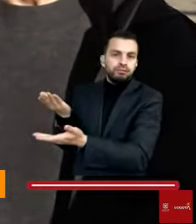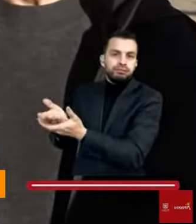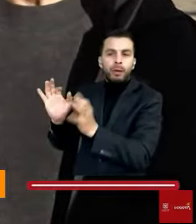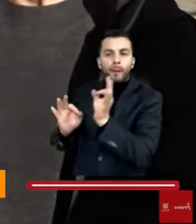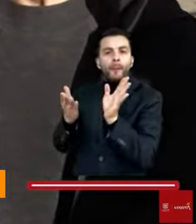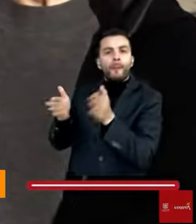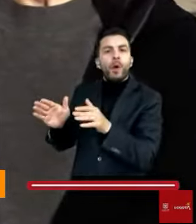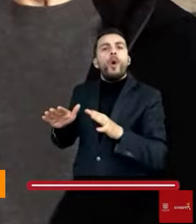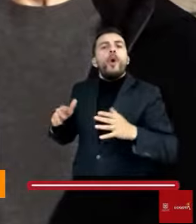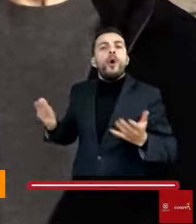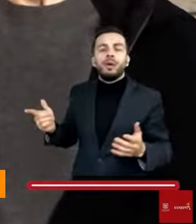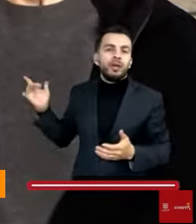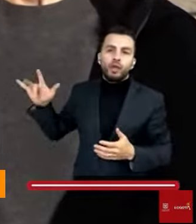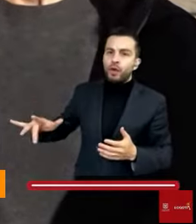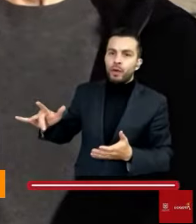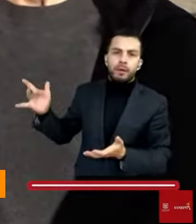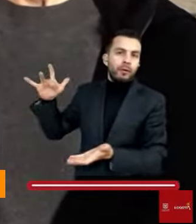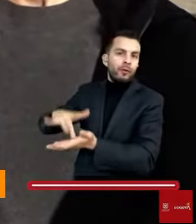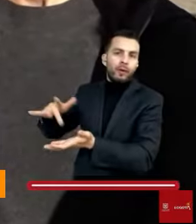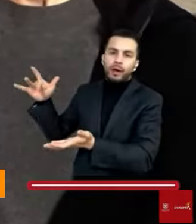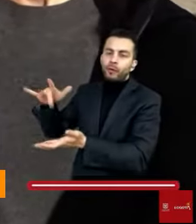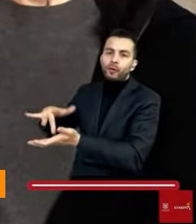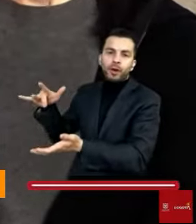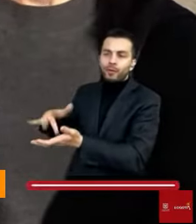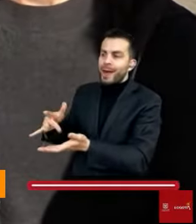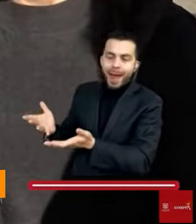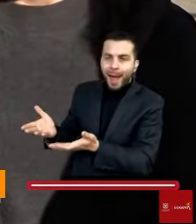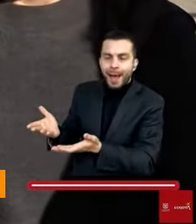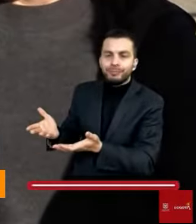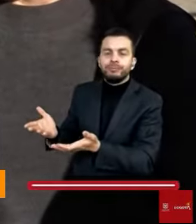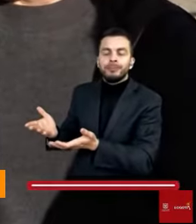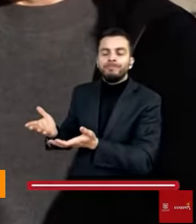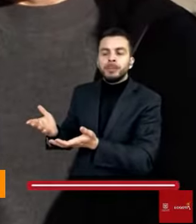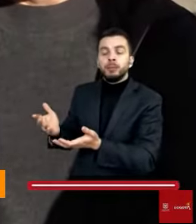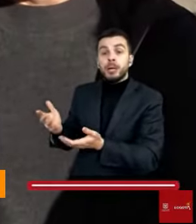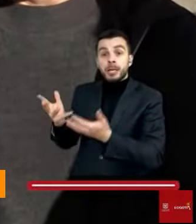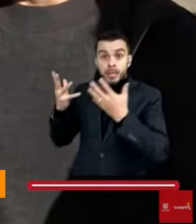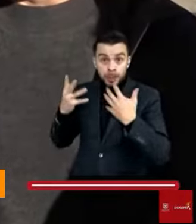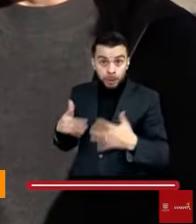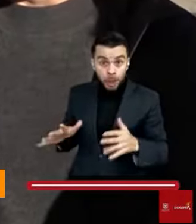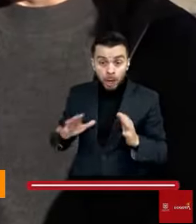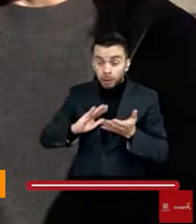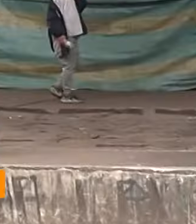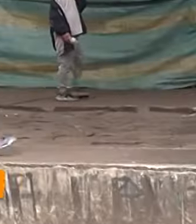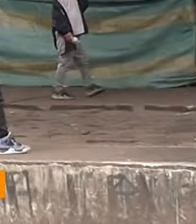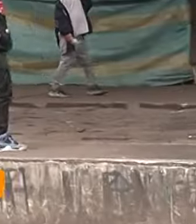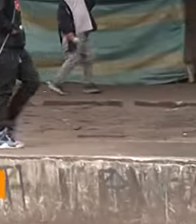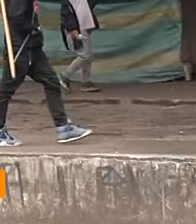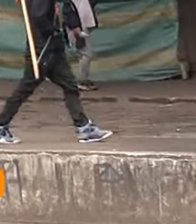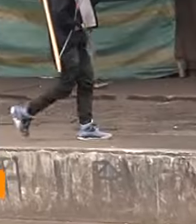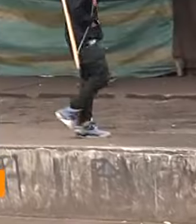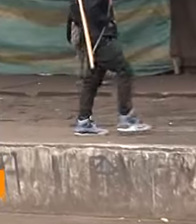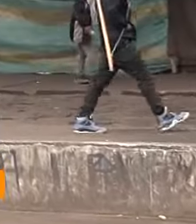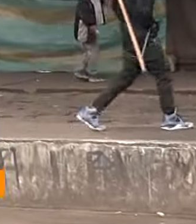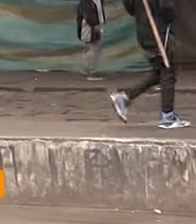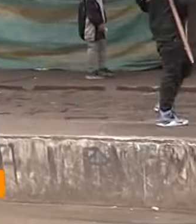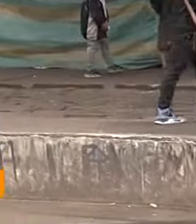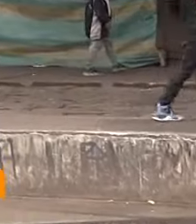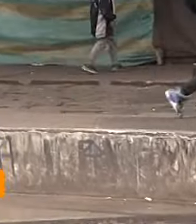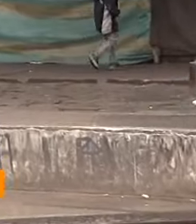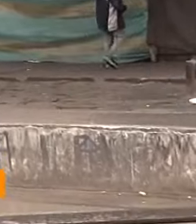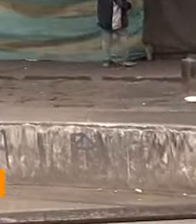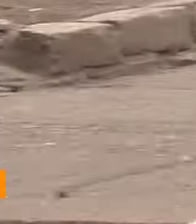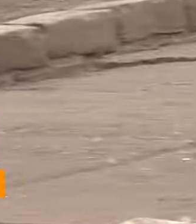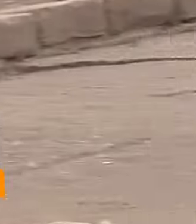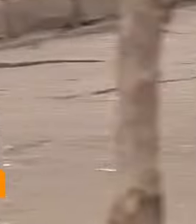cómo iban a actuar para garantizar esa sostenibilidad de estas familias en el territorio de retorno. Las autoridades distritales han